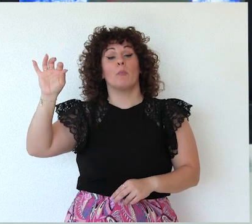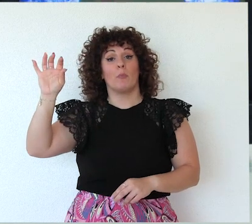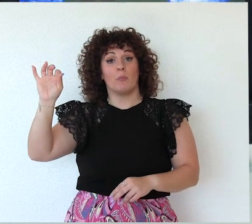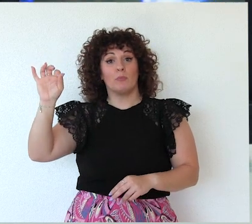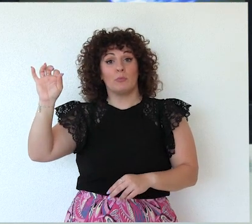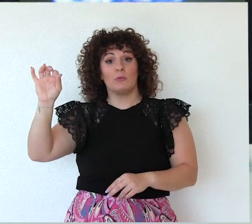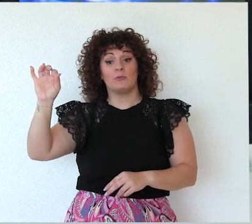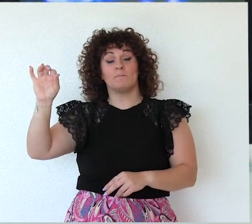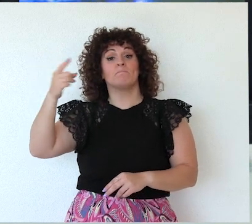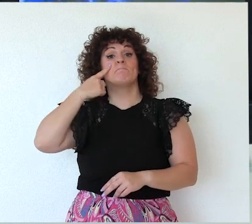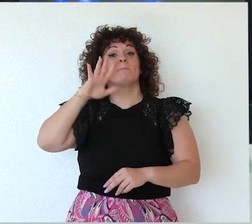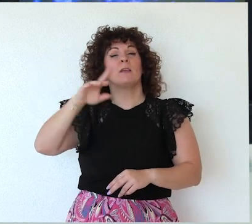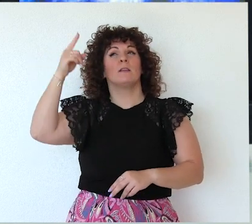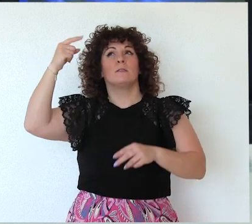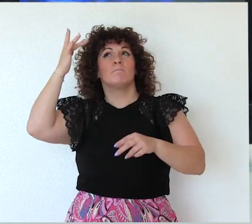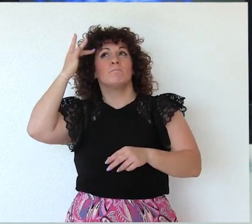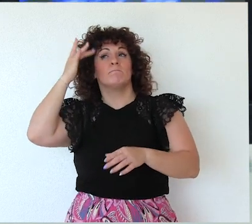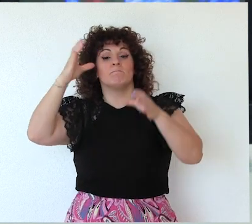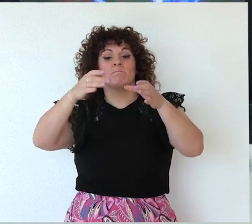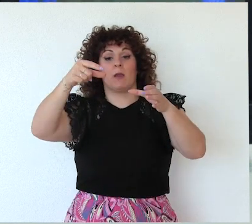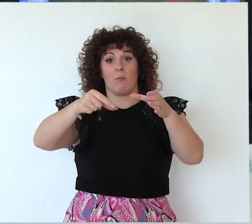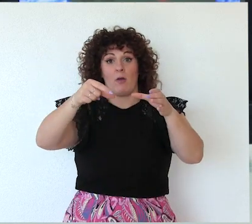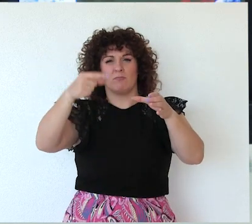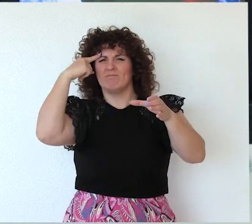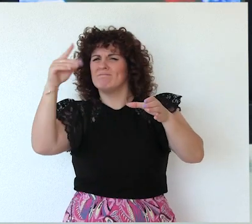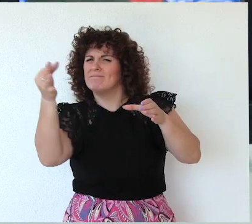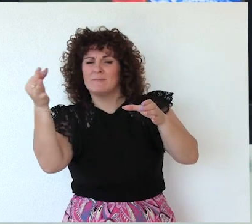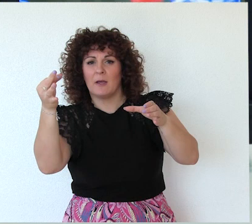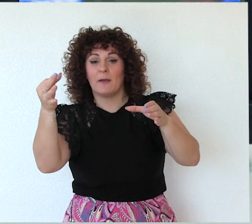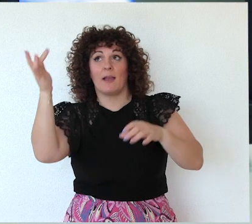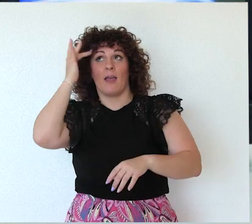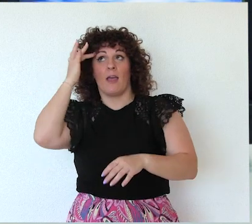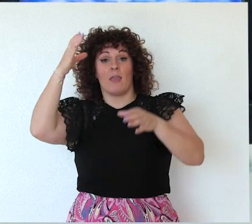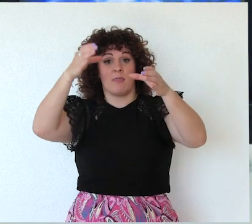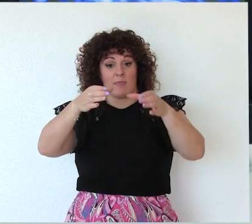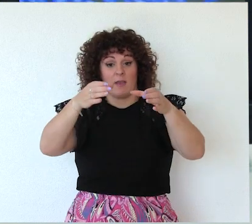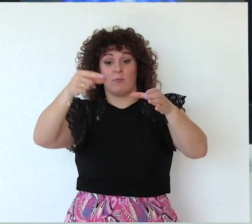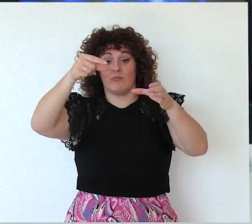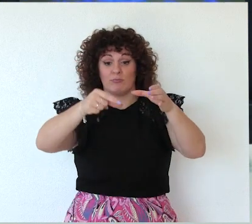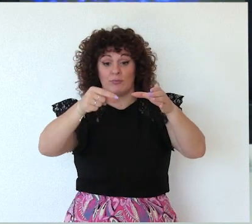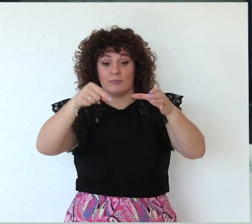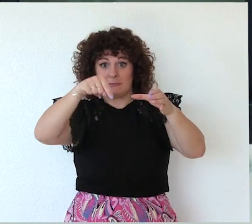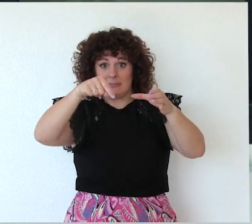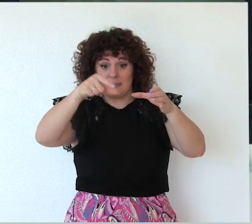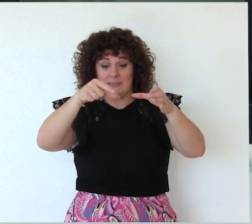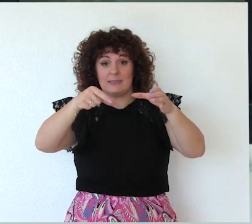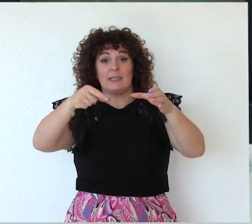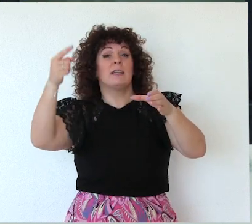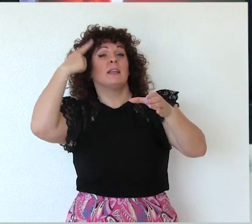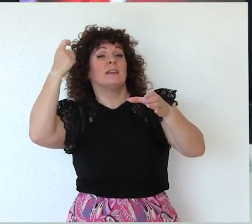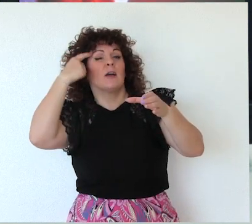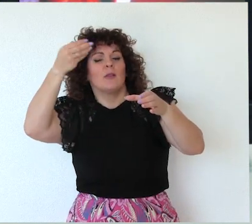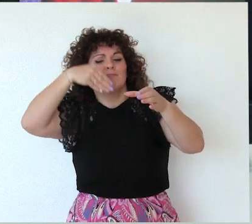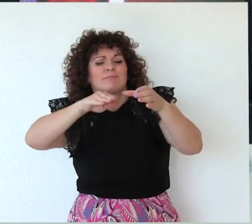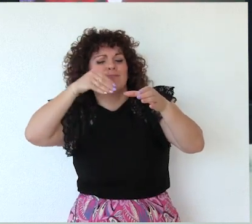al hipocampo. ¿Sabéis lo que es el hipocampo? El hipocampo es la parte del cerebro donde se almacenan